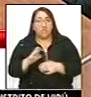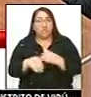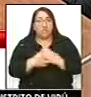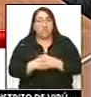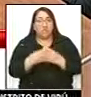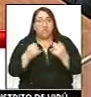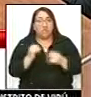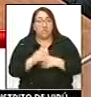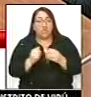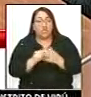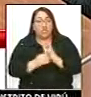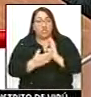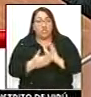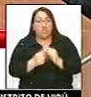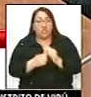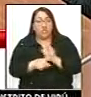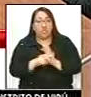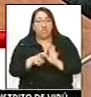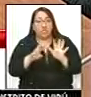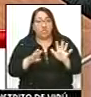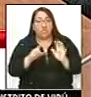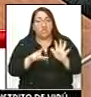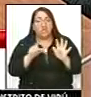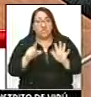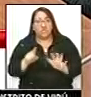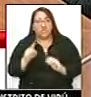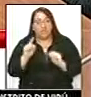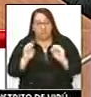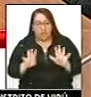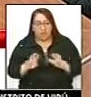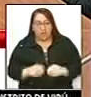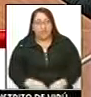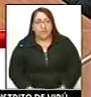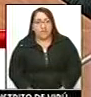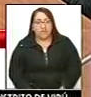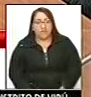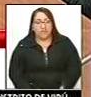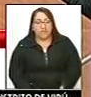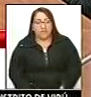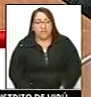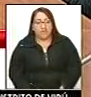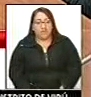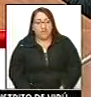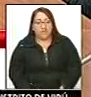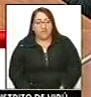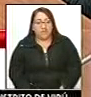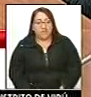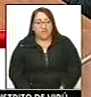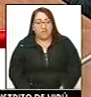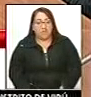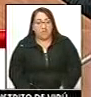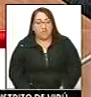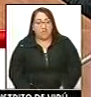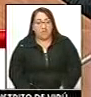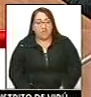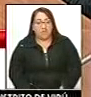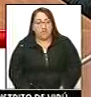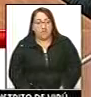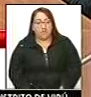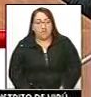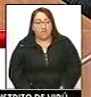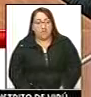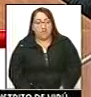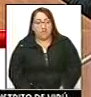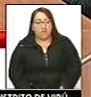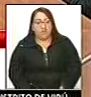mencionados que están contemplados en la ley 29.719, ¿no? Siguiente, por favor. Y es en base a